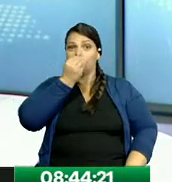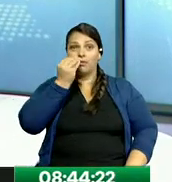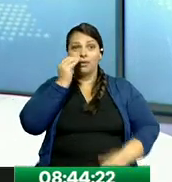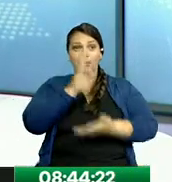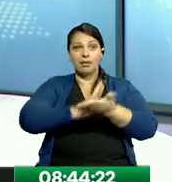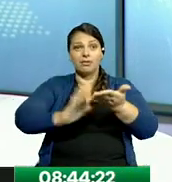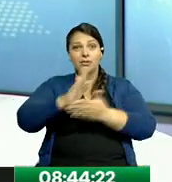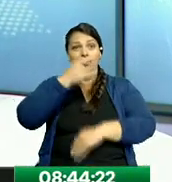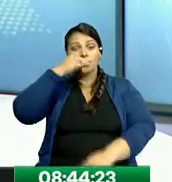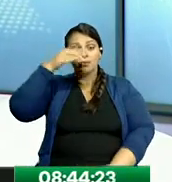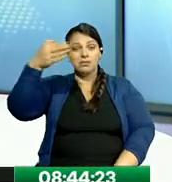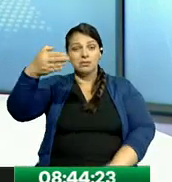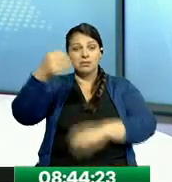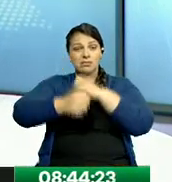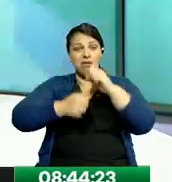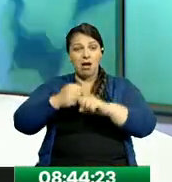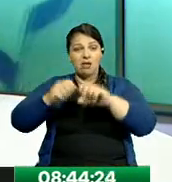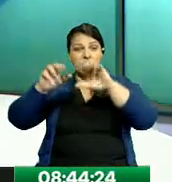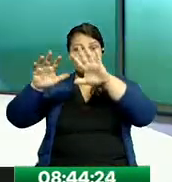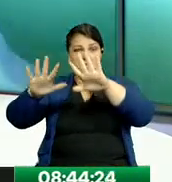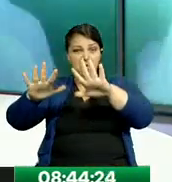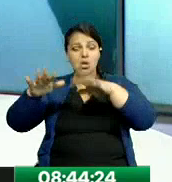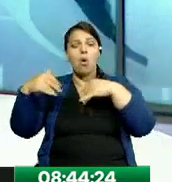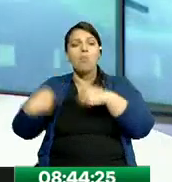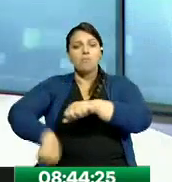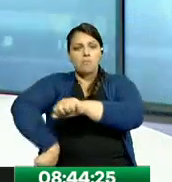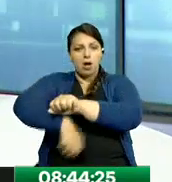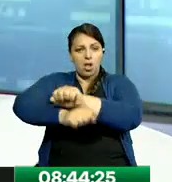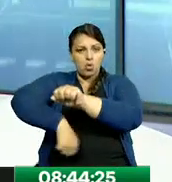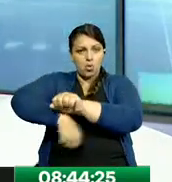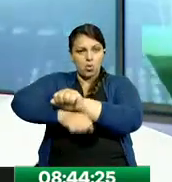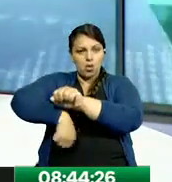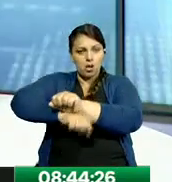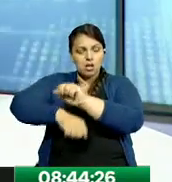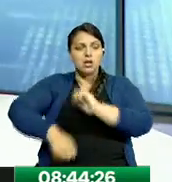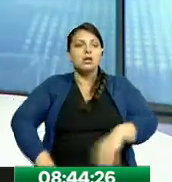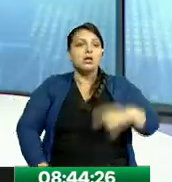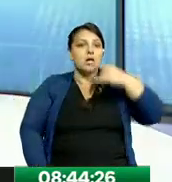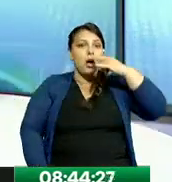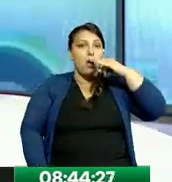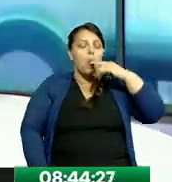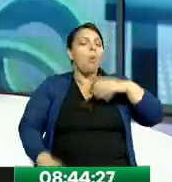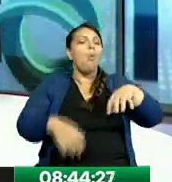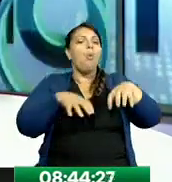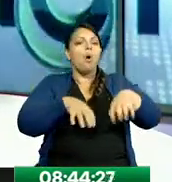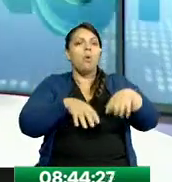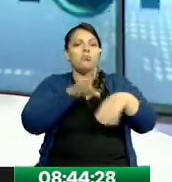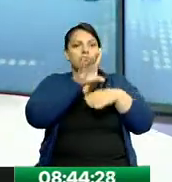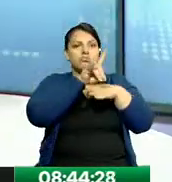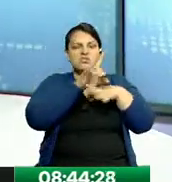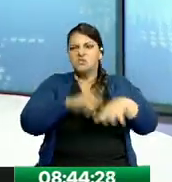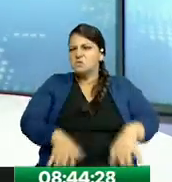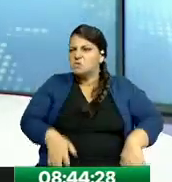órganos genitales en Flor de Bastión, al noroeste de Guayaquil. El menor se encuentra bajo cuidados médicos.